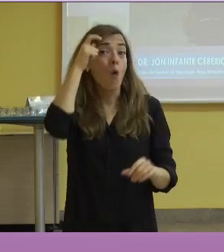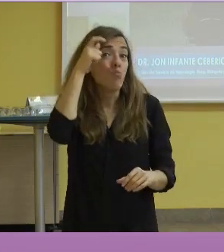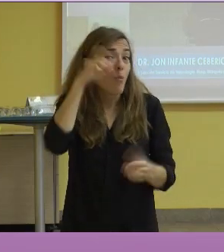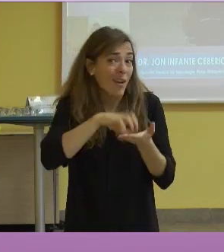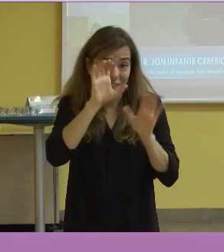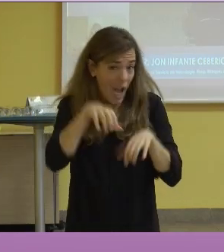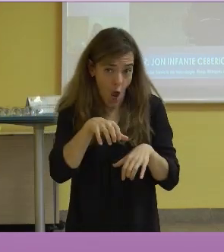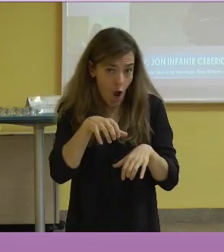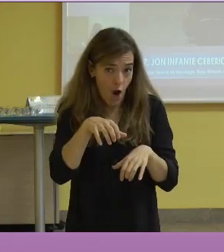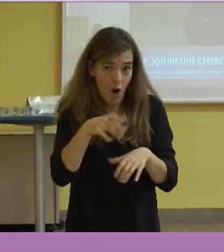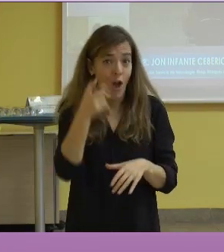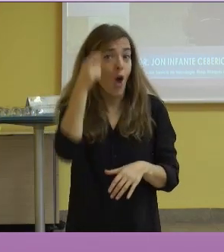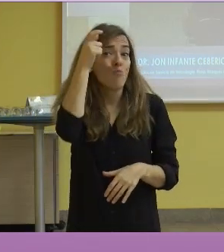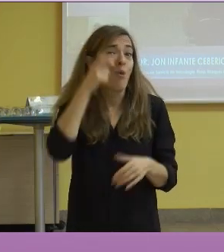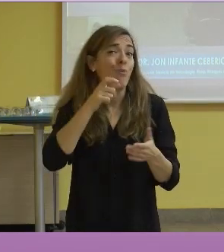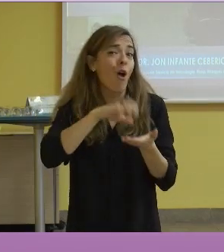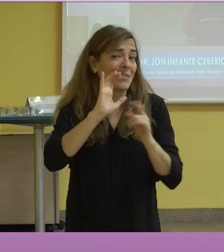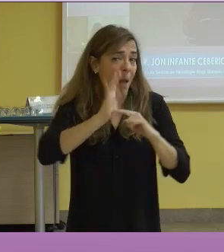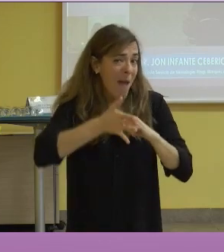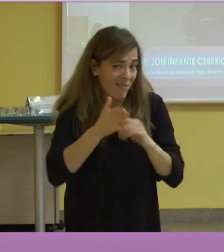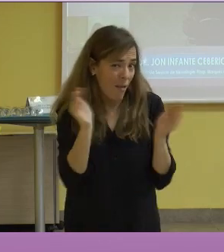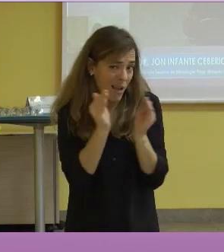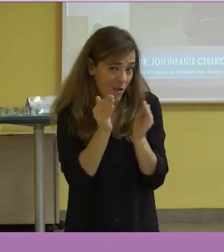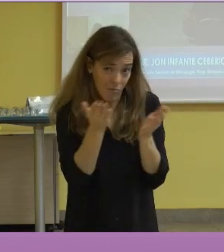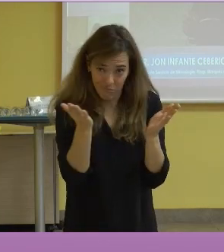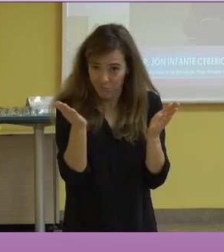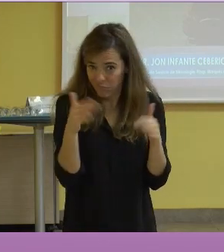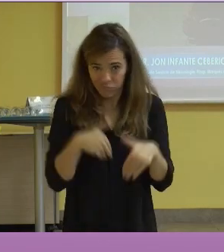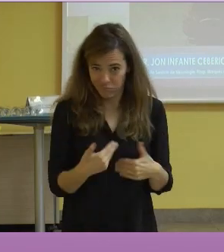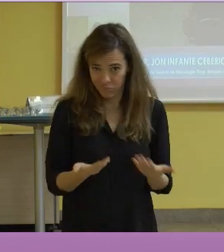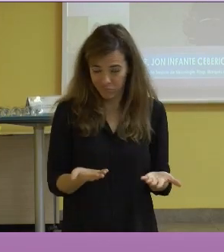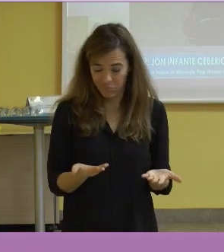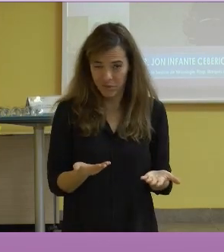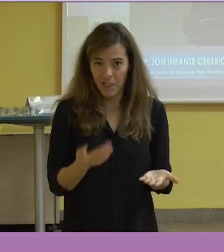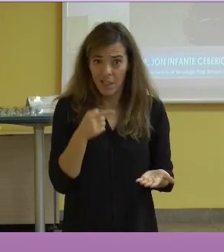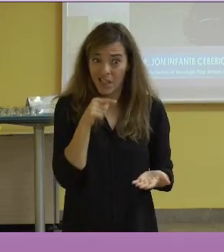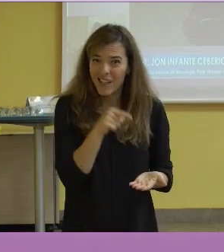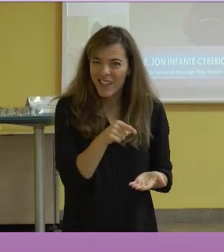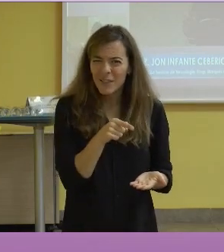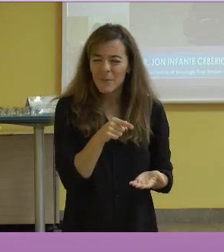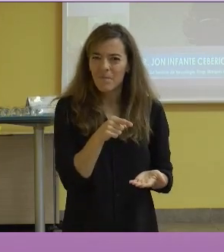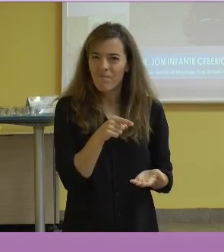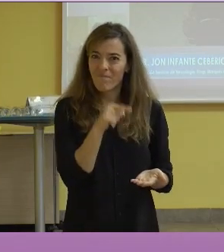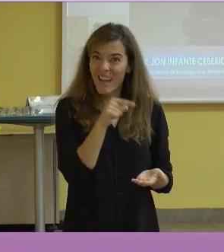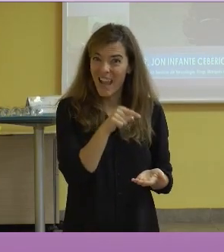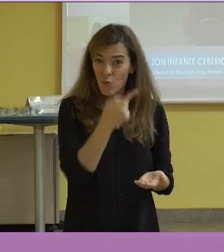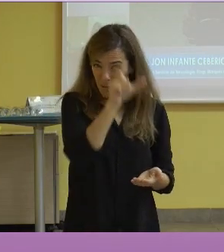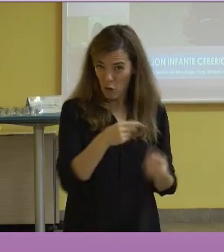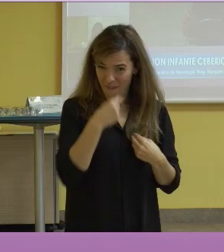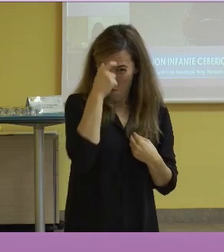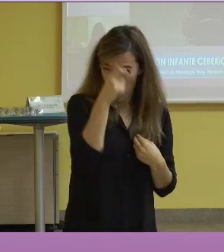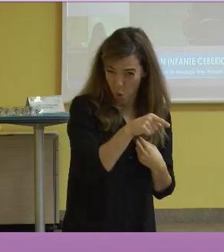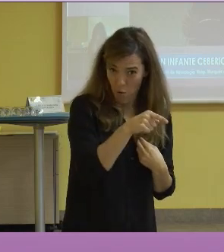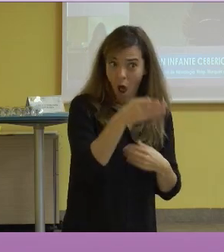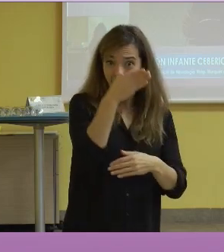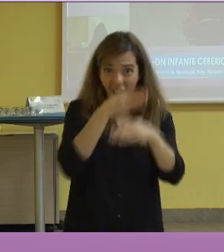León, pueblos de Castilla-La Mancha, pequeñitos y demás. ¿Es realmente fácil acceder a un CESUR? ¿O nos puedes decir un